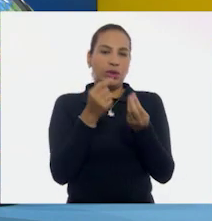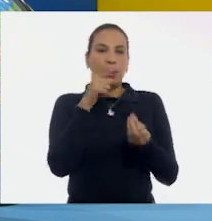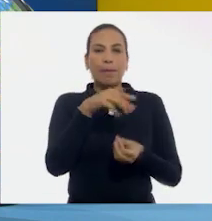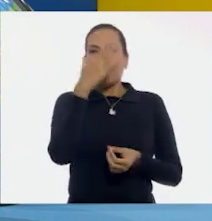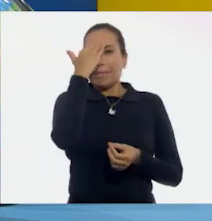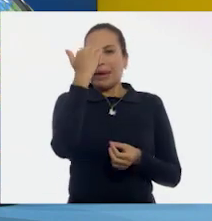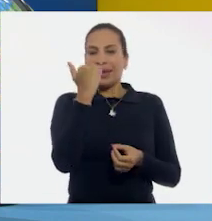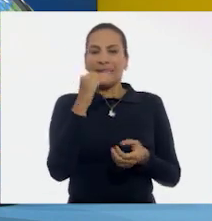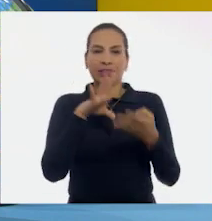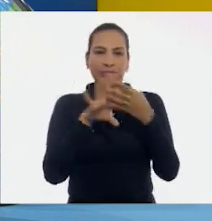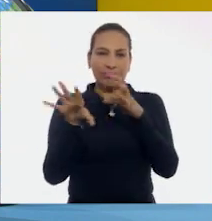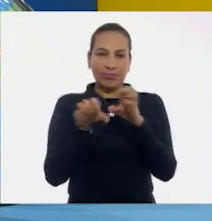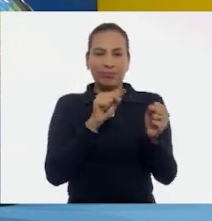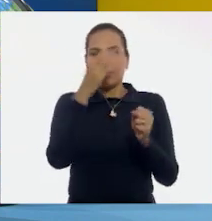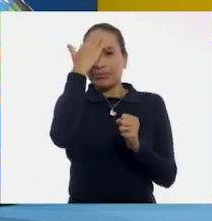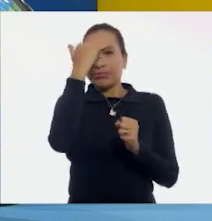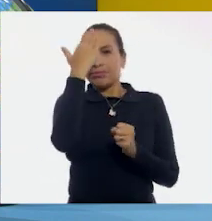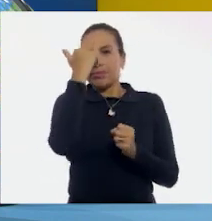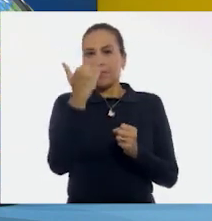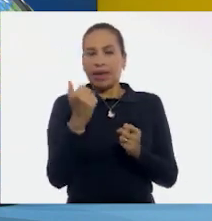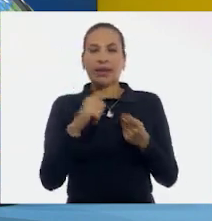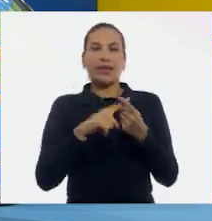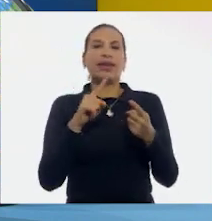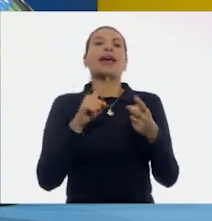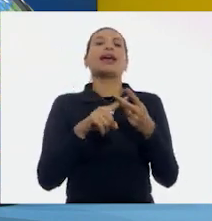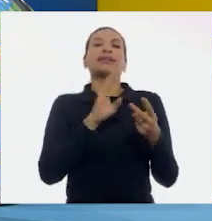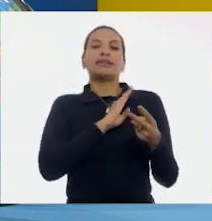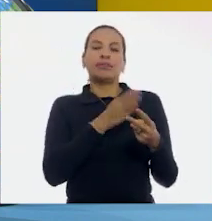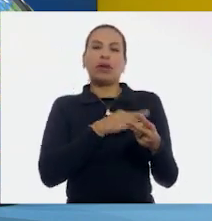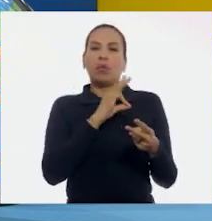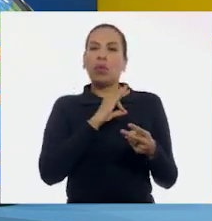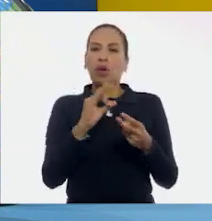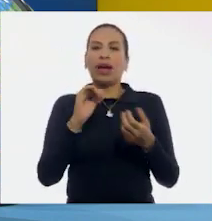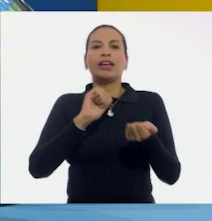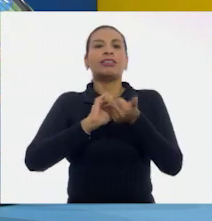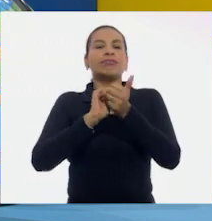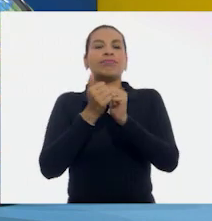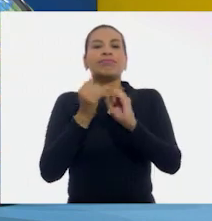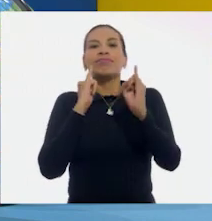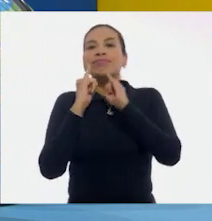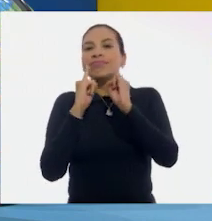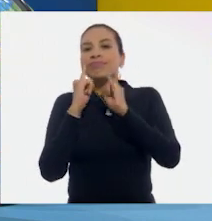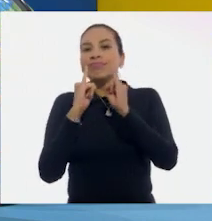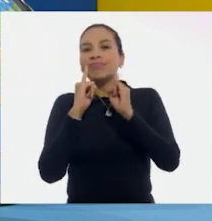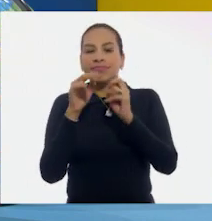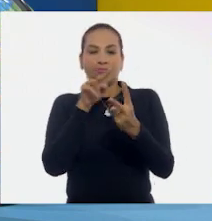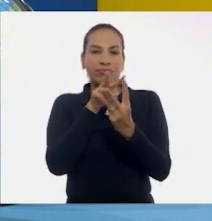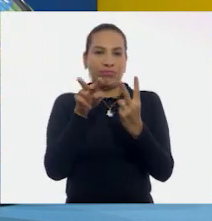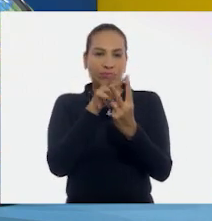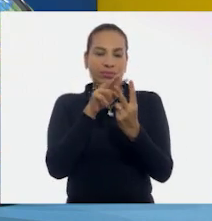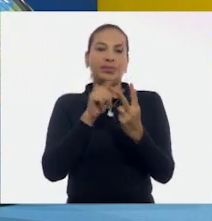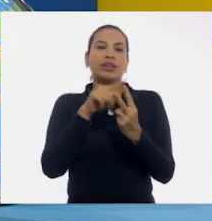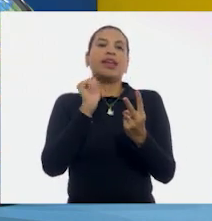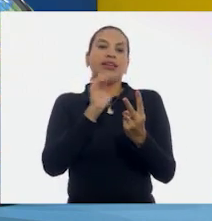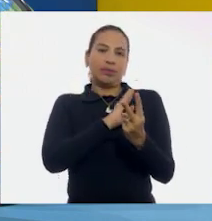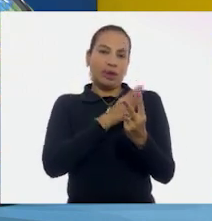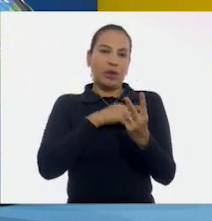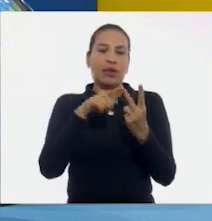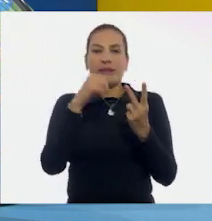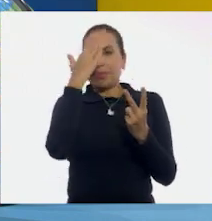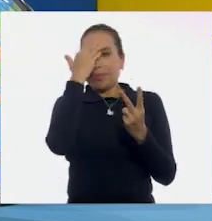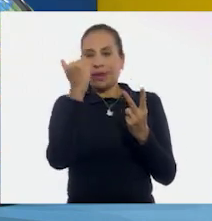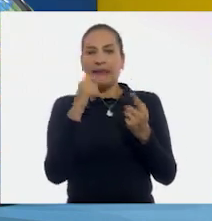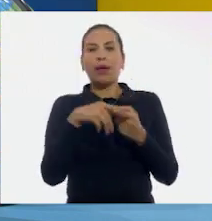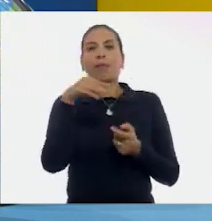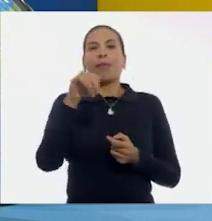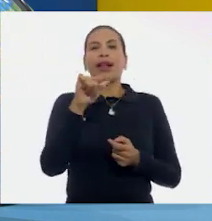como prisionero, sabía maya y español. Él podía traducir a los españoles con los mayas. Y por otra parte, Malintzin,